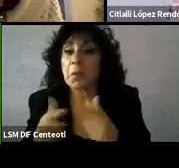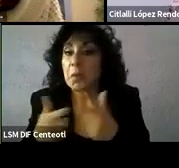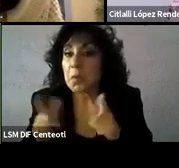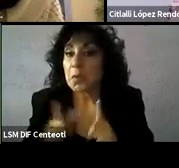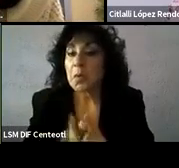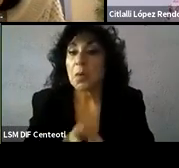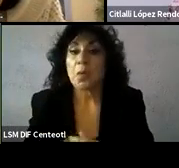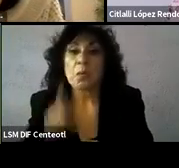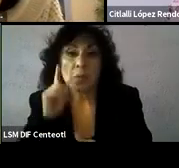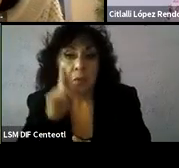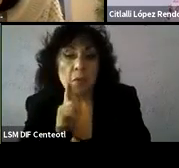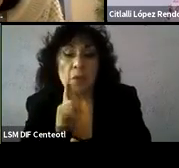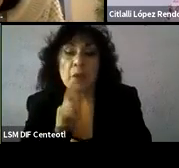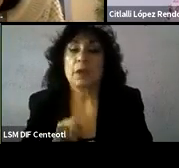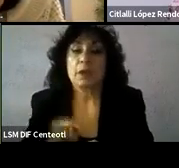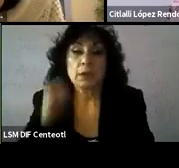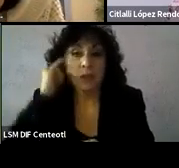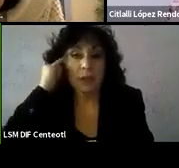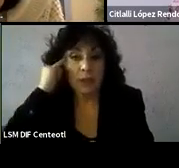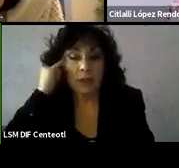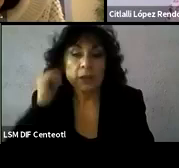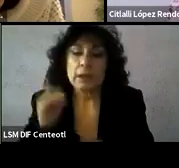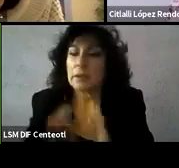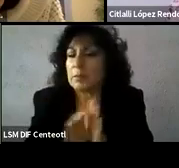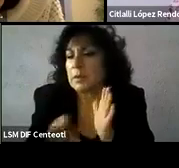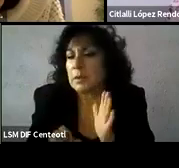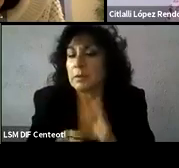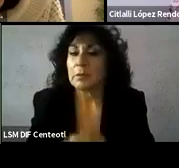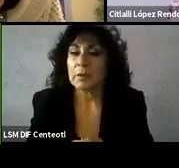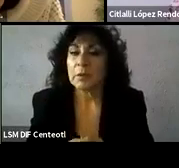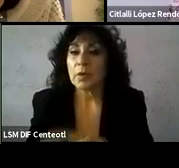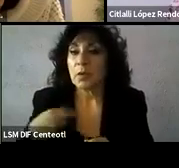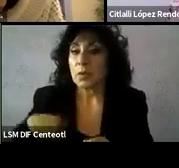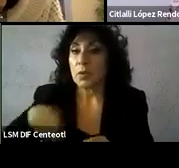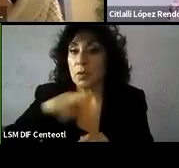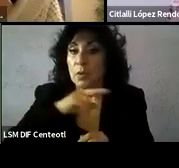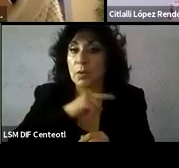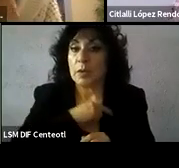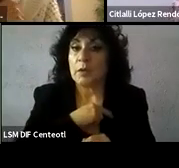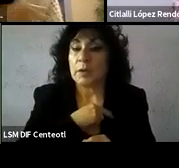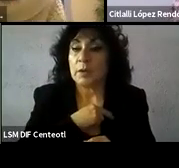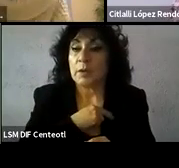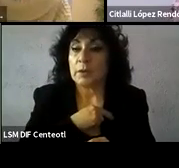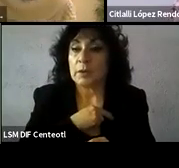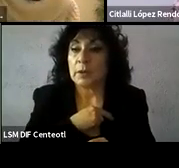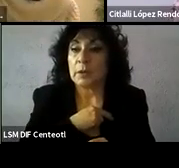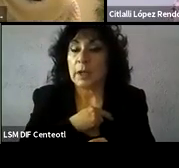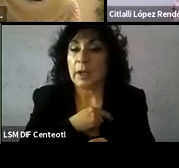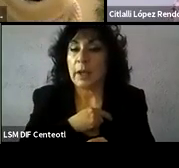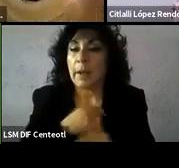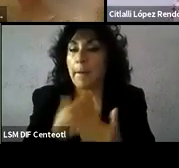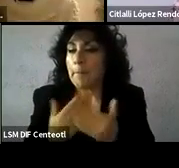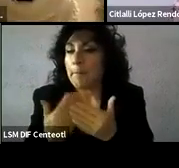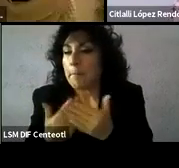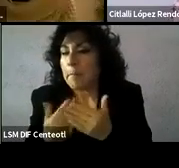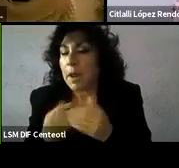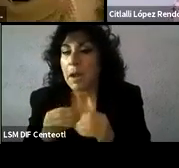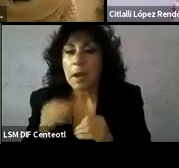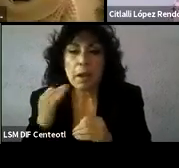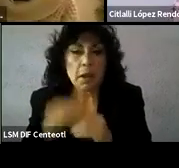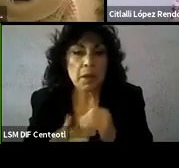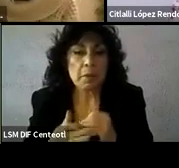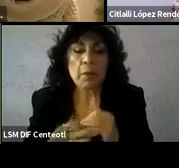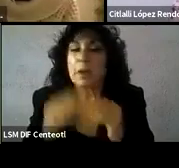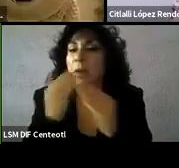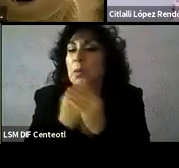mujeres indígenas, por ejemplo. Acabamos de terminar también un curso con mujeres indígenas